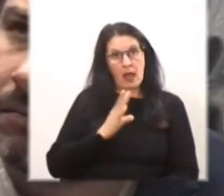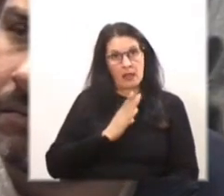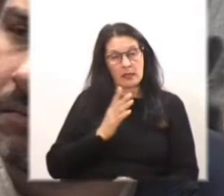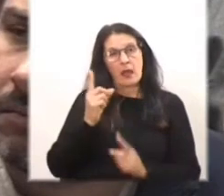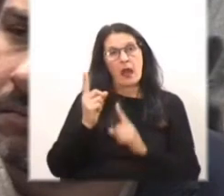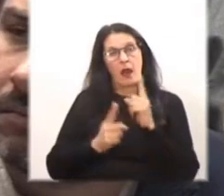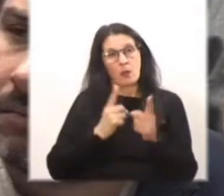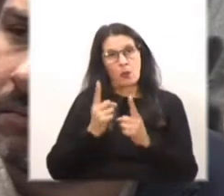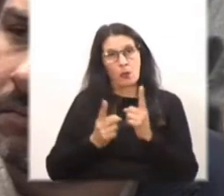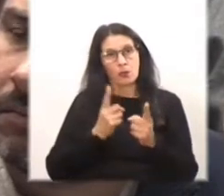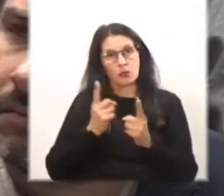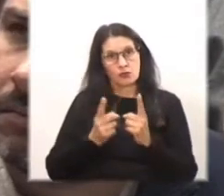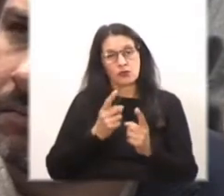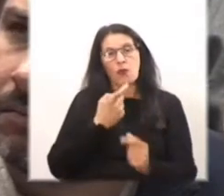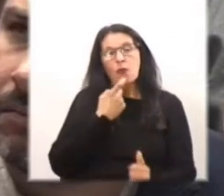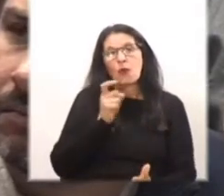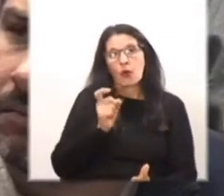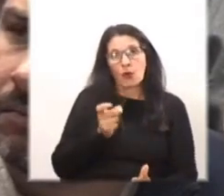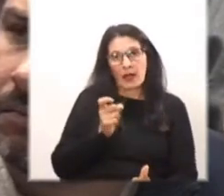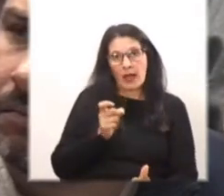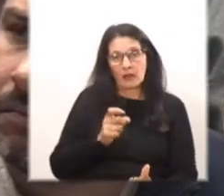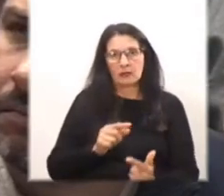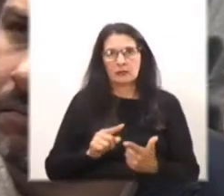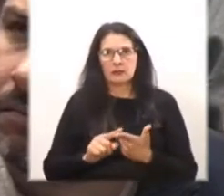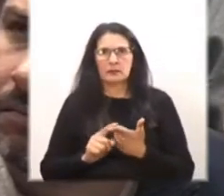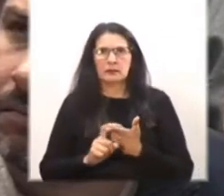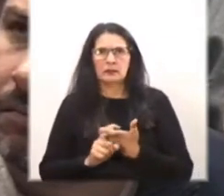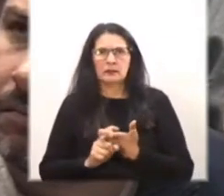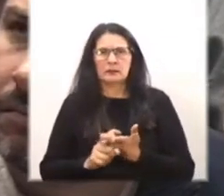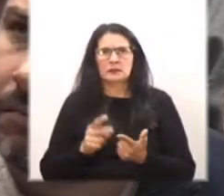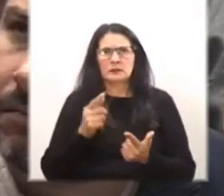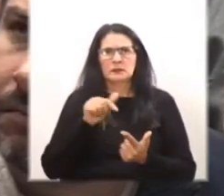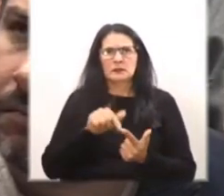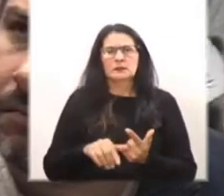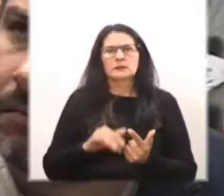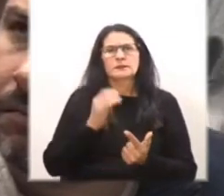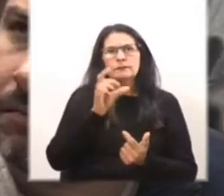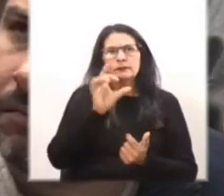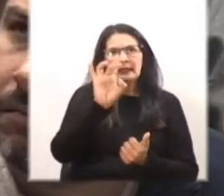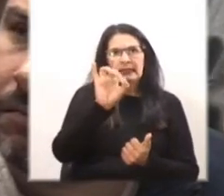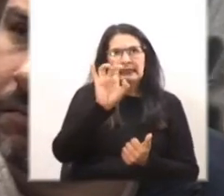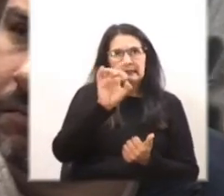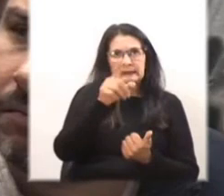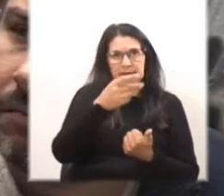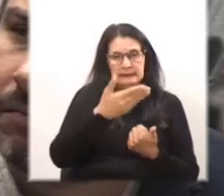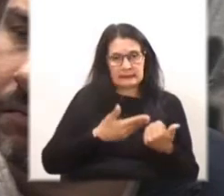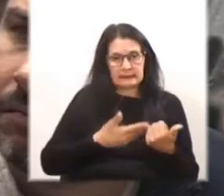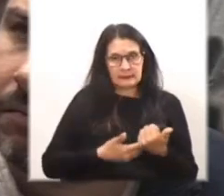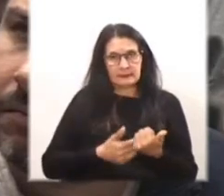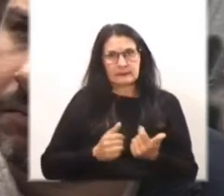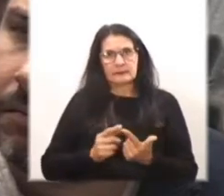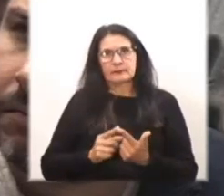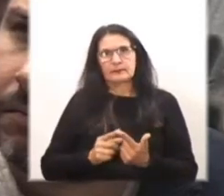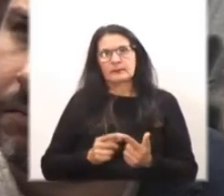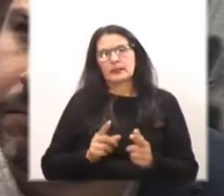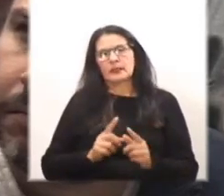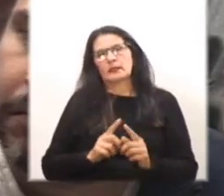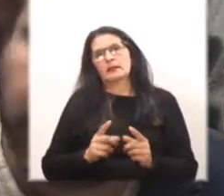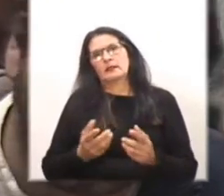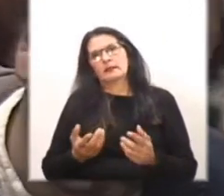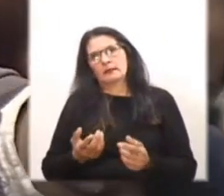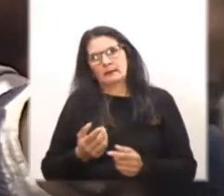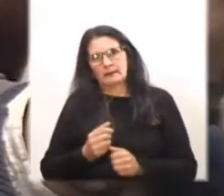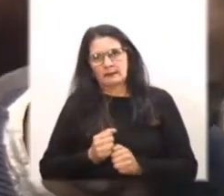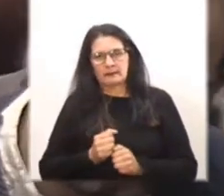algunos del Partido Colorado, como esta lista 15, y no quiera creer,